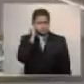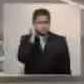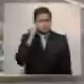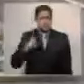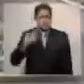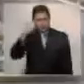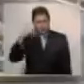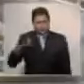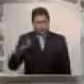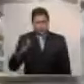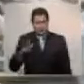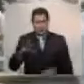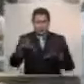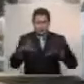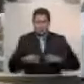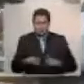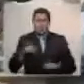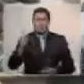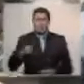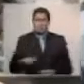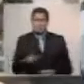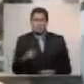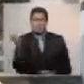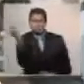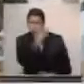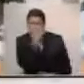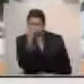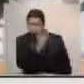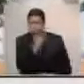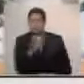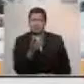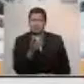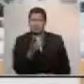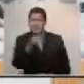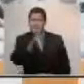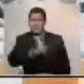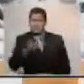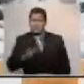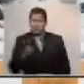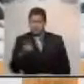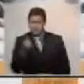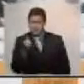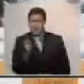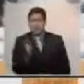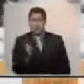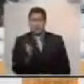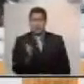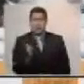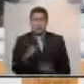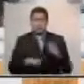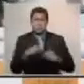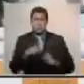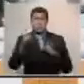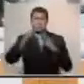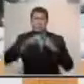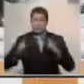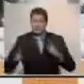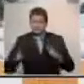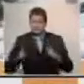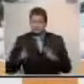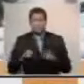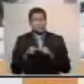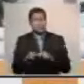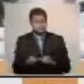Yo creo que el tema de la expropiación es un tema también para desviar un poco la atención de la situación que se está presentando con el problema eléctrico. El problema eléctrico